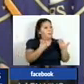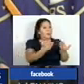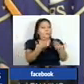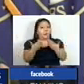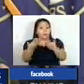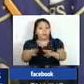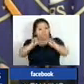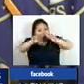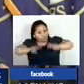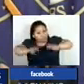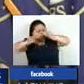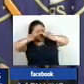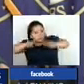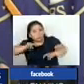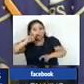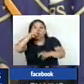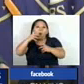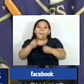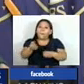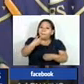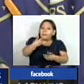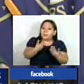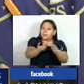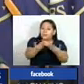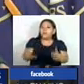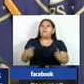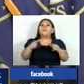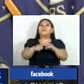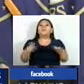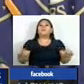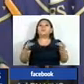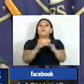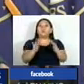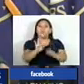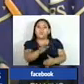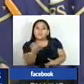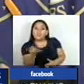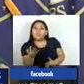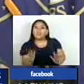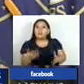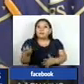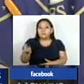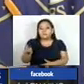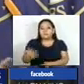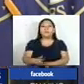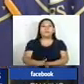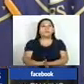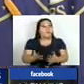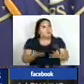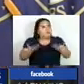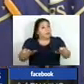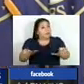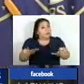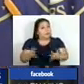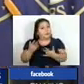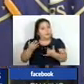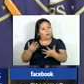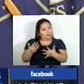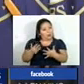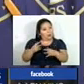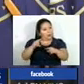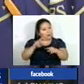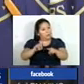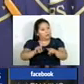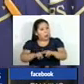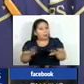con las pruebas rastreo tratamiento etcétera pero también para satisfacer sus necesidades económicas así que esperamos eso pero no